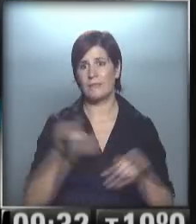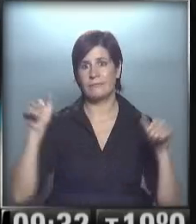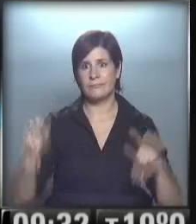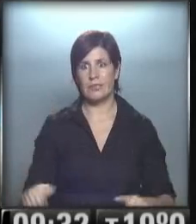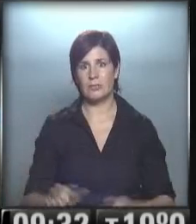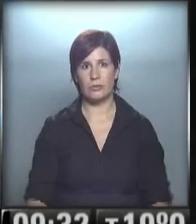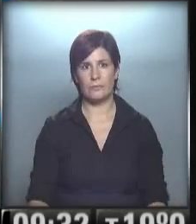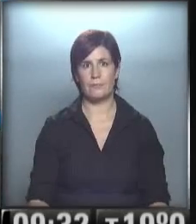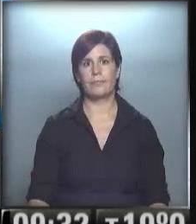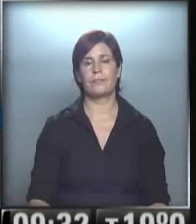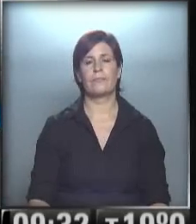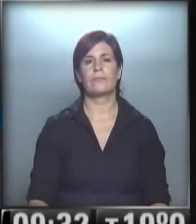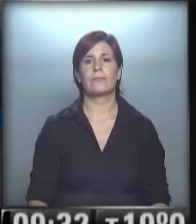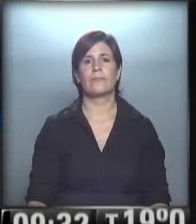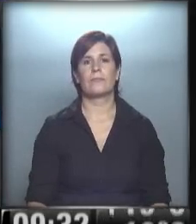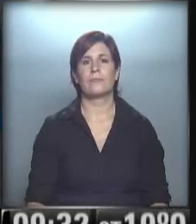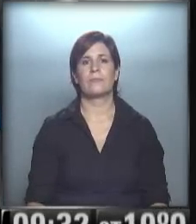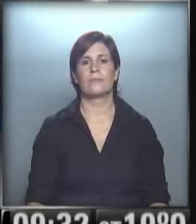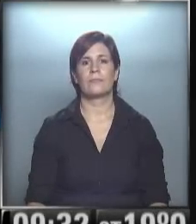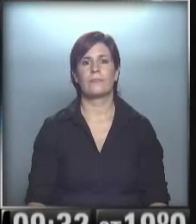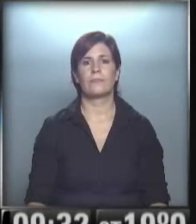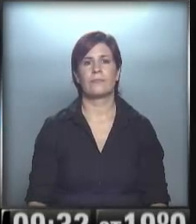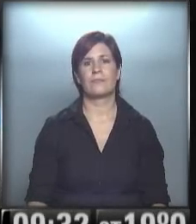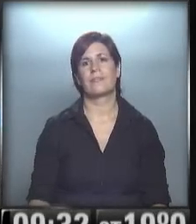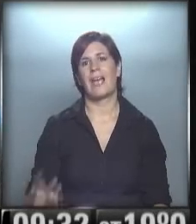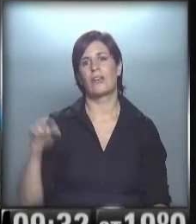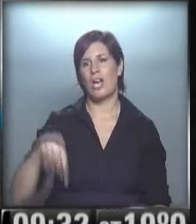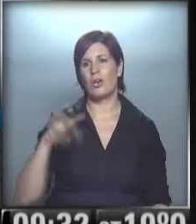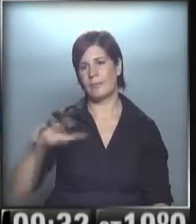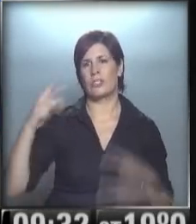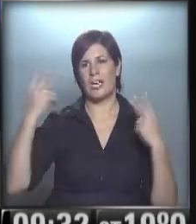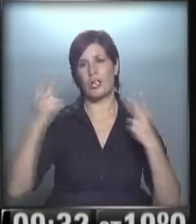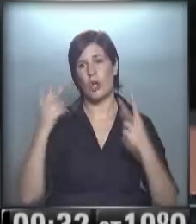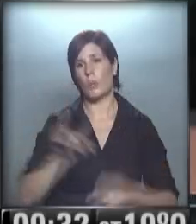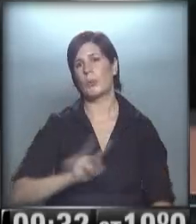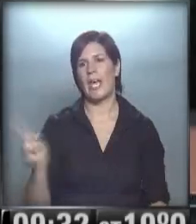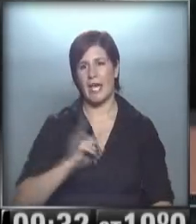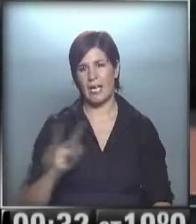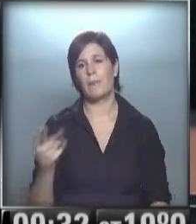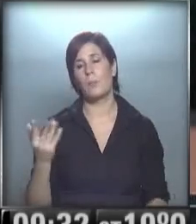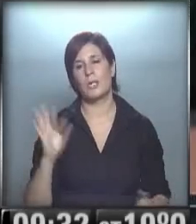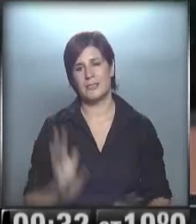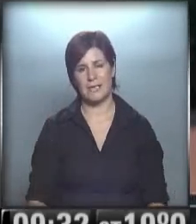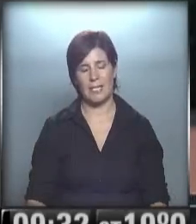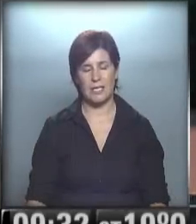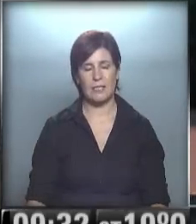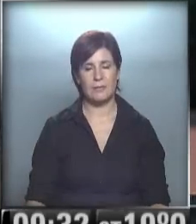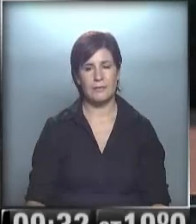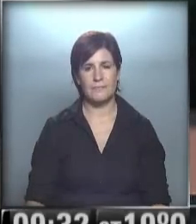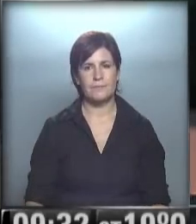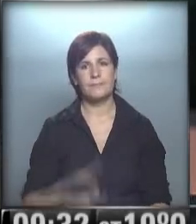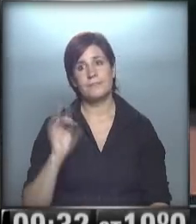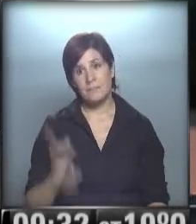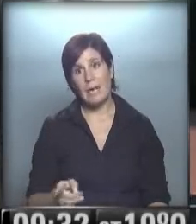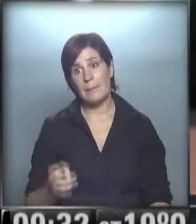Blue más bajo que el dólar tarjeta se da en este momento del año porque la gente ya no está vijando probablemente probablemente se de por eso y Y es probable